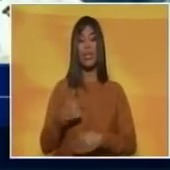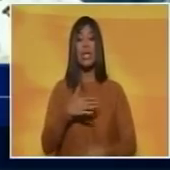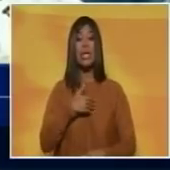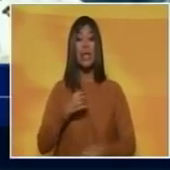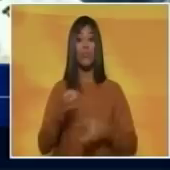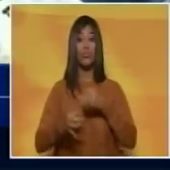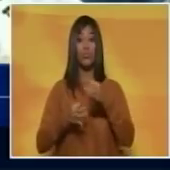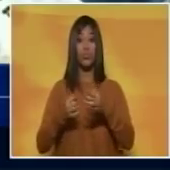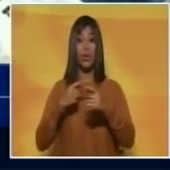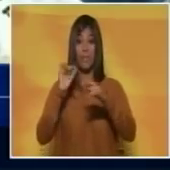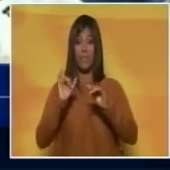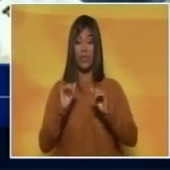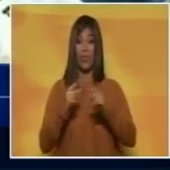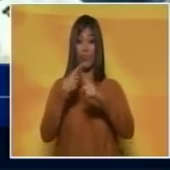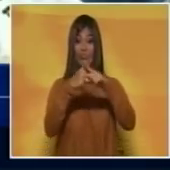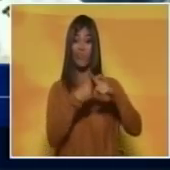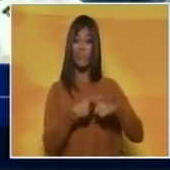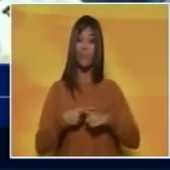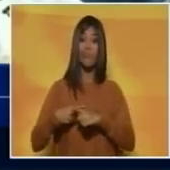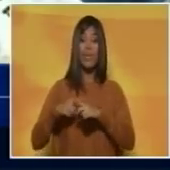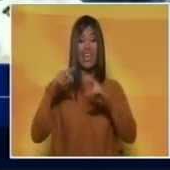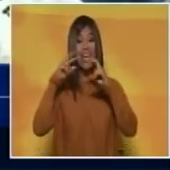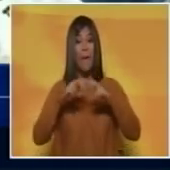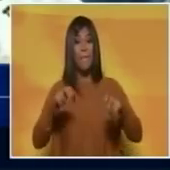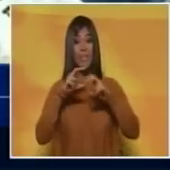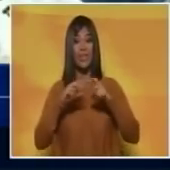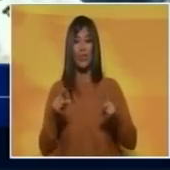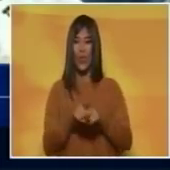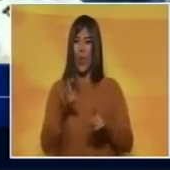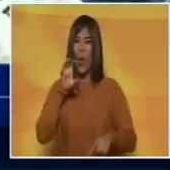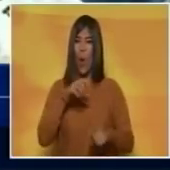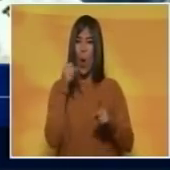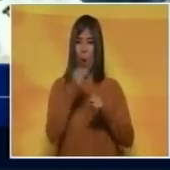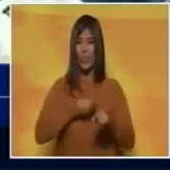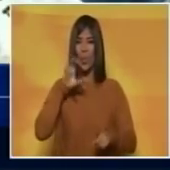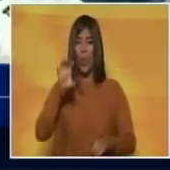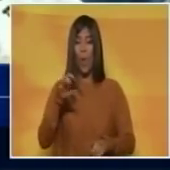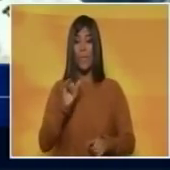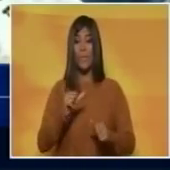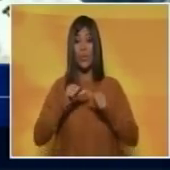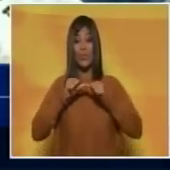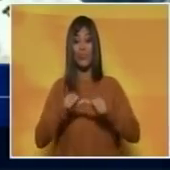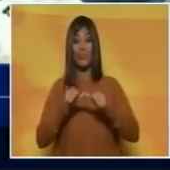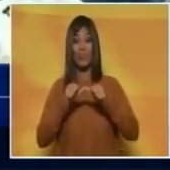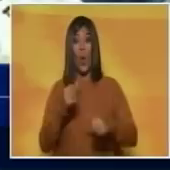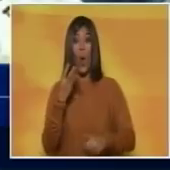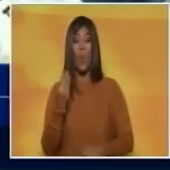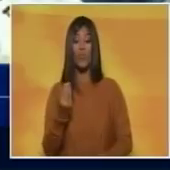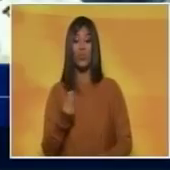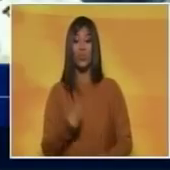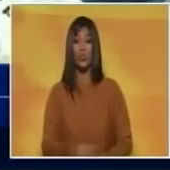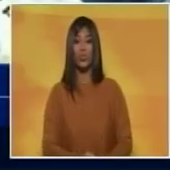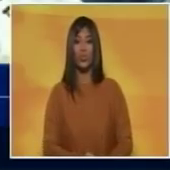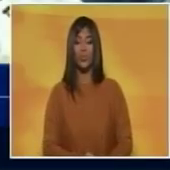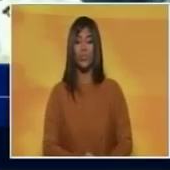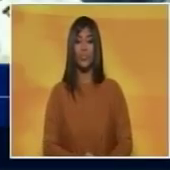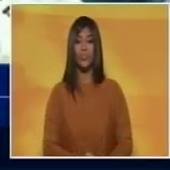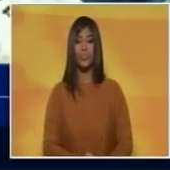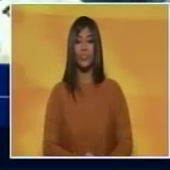destacar que en este balance las investigaciones del caso de magnicidio frustrado han continuado de manera permanente y sin